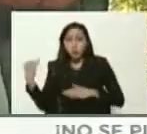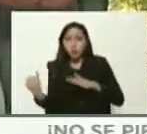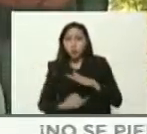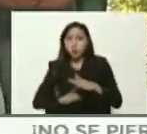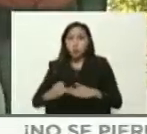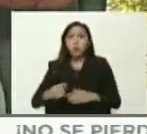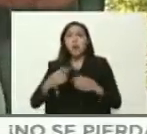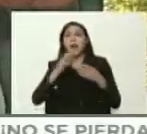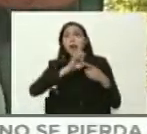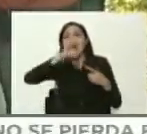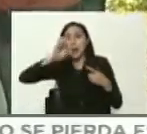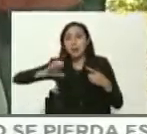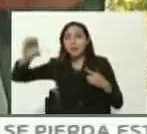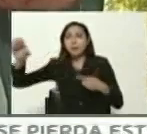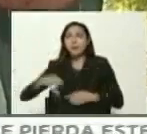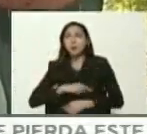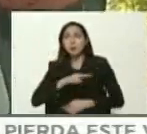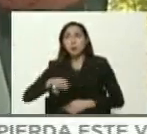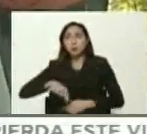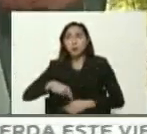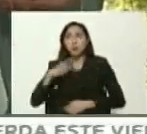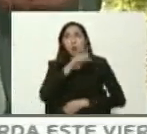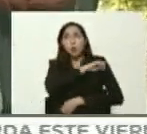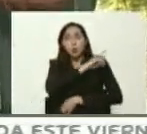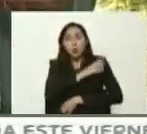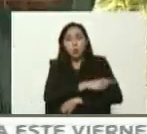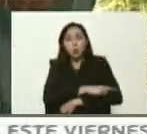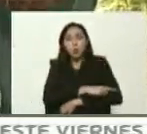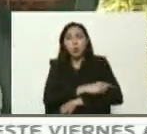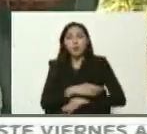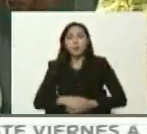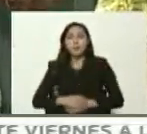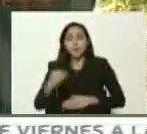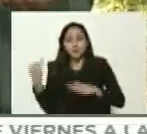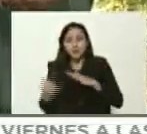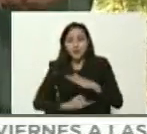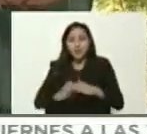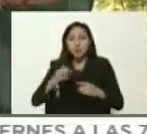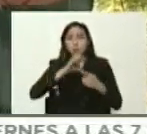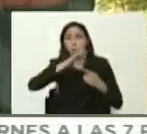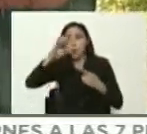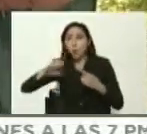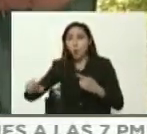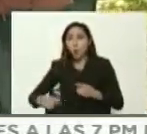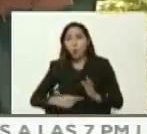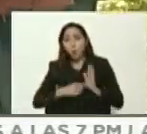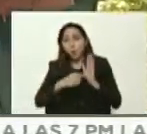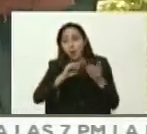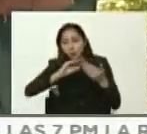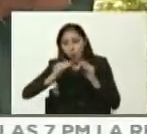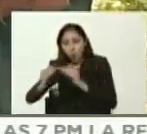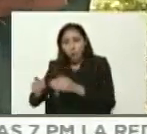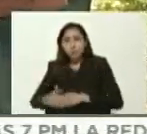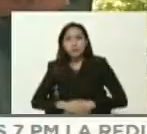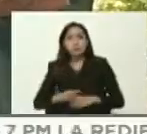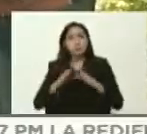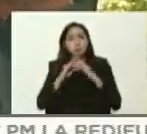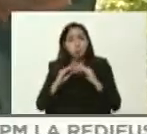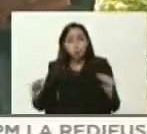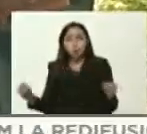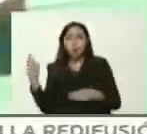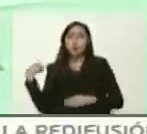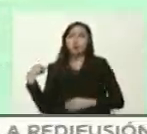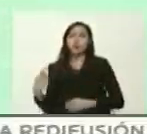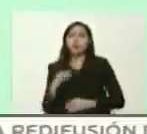de Estadística. Estamos haciendo un esfuerzo por bajar el Instituto Nacional de Estadística a nivel comunal, que todas las comunas